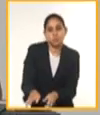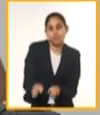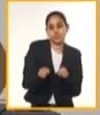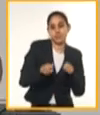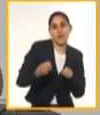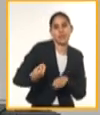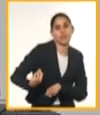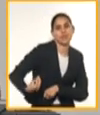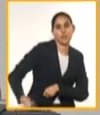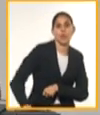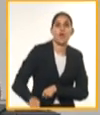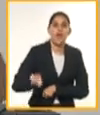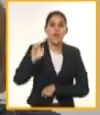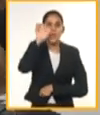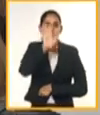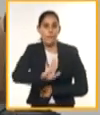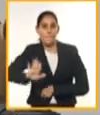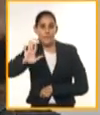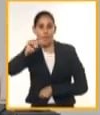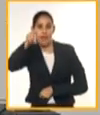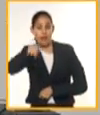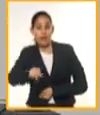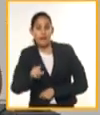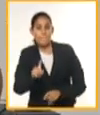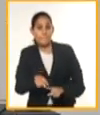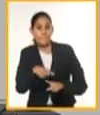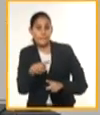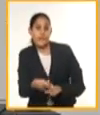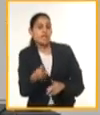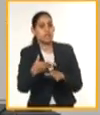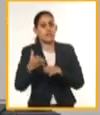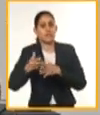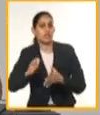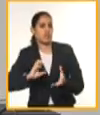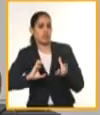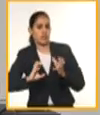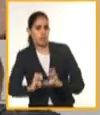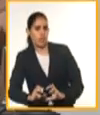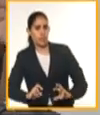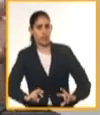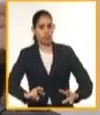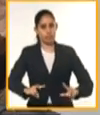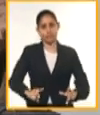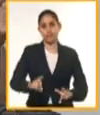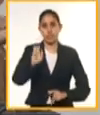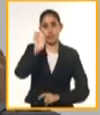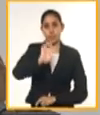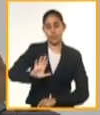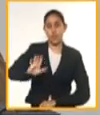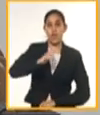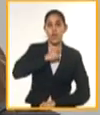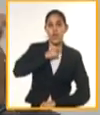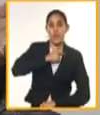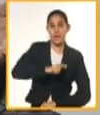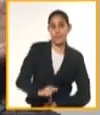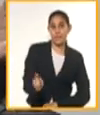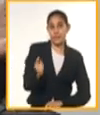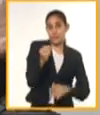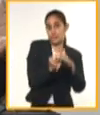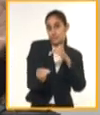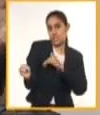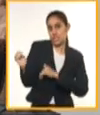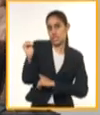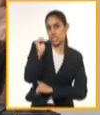fue Europa, utilizó Europa con voces disidentes dentro del seno europeo como Robert Fico, el primer ministro eslovaco,